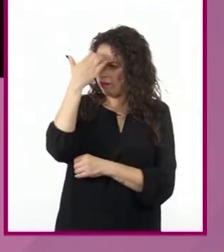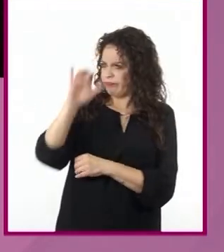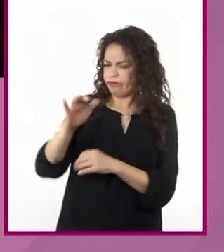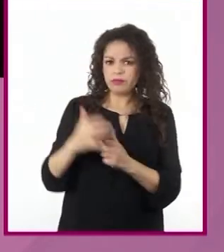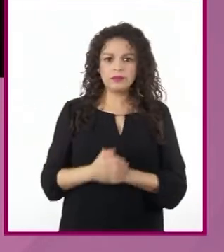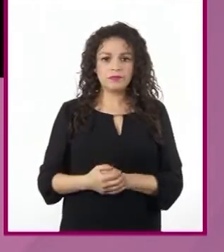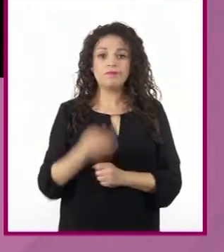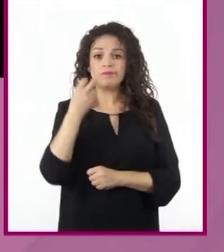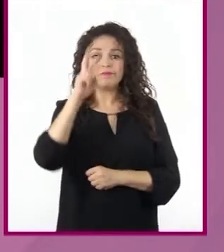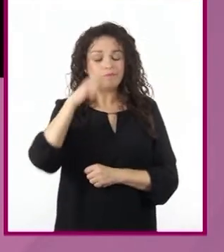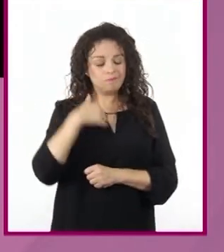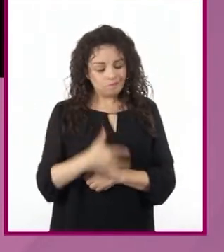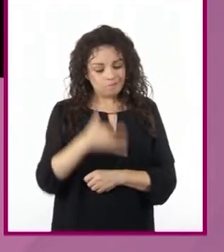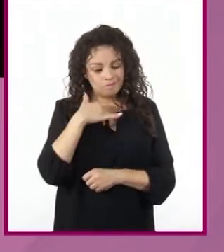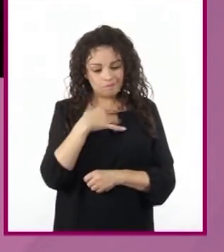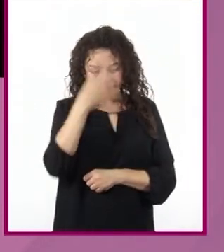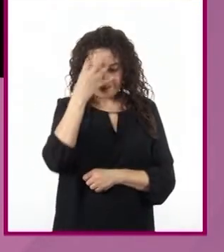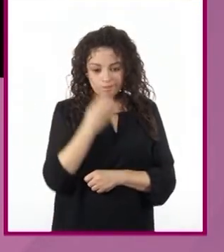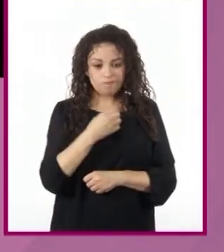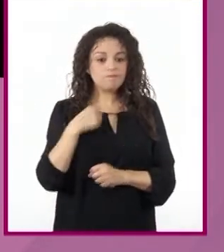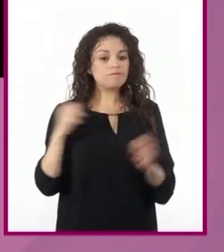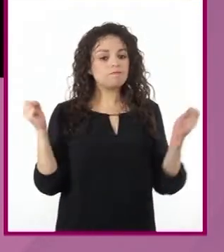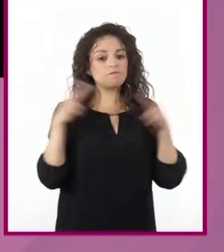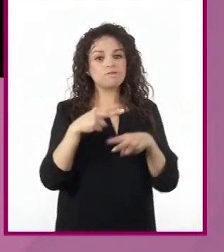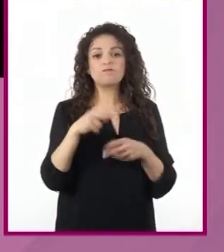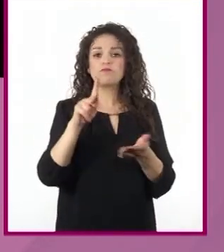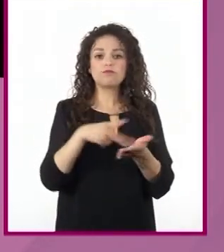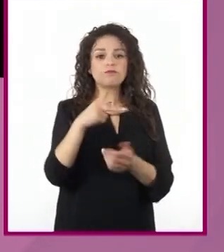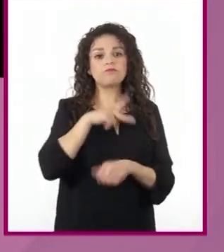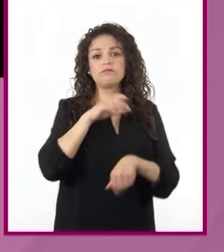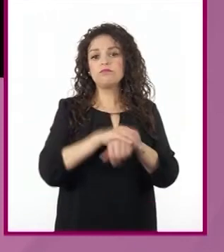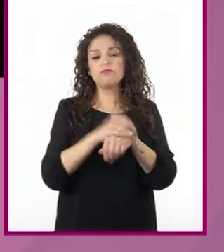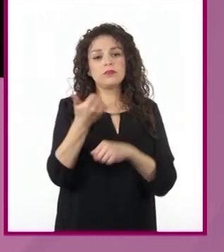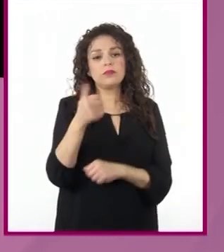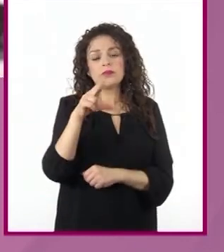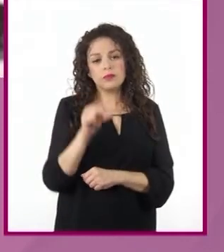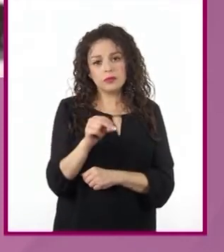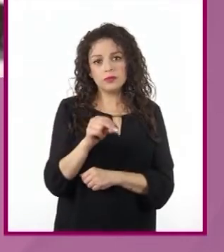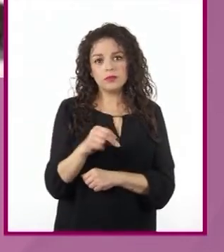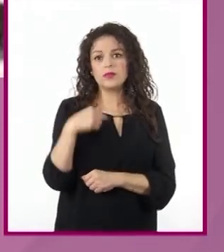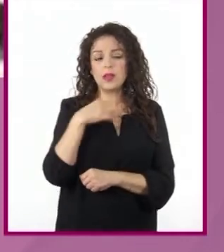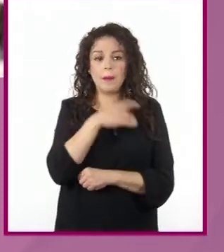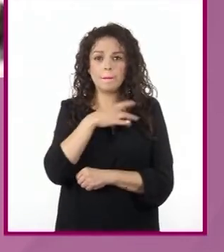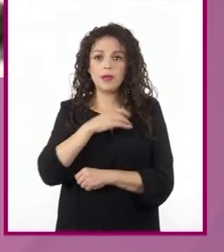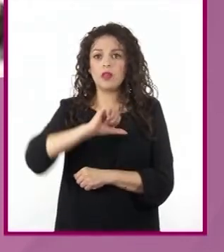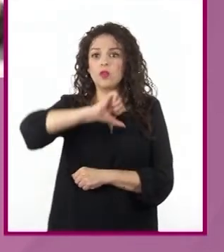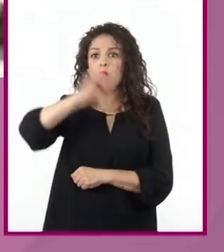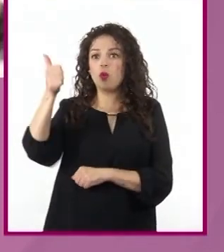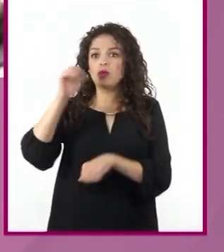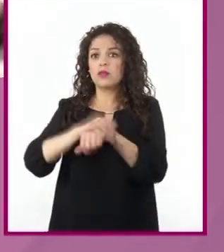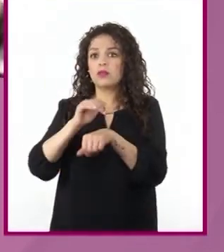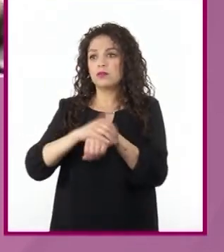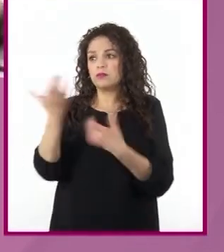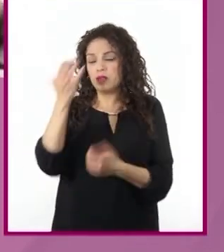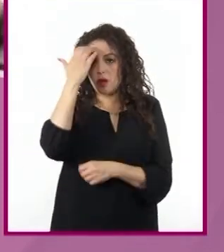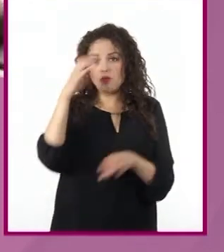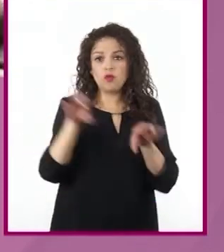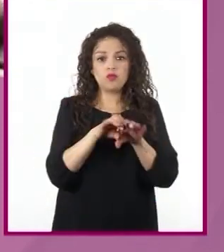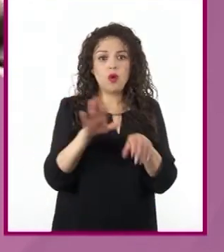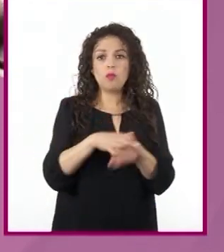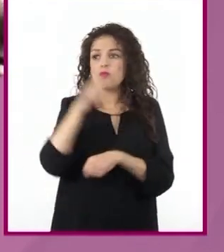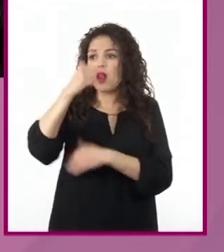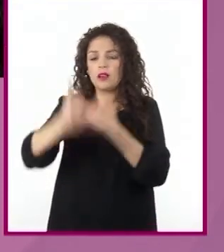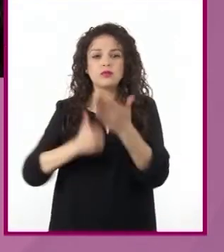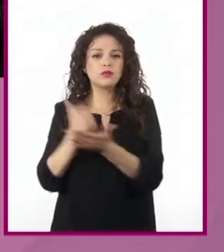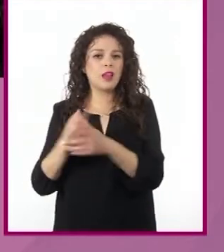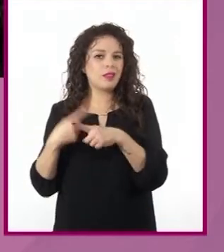amigos y no estoy seguro de poder hacer nuevos amigos. Los chicos de la ciudad son diferentes y no estoy seguro de poderles agradar. Nosotros te